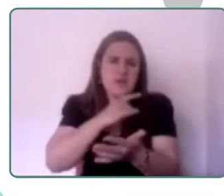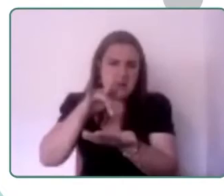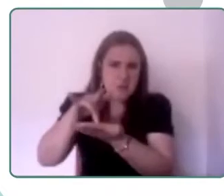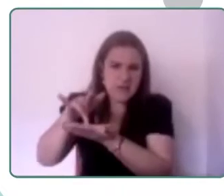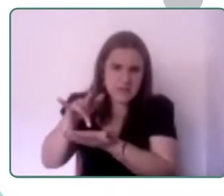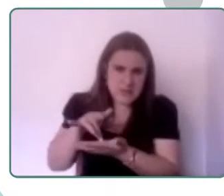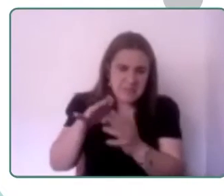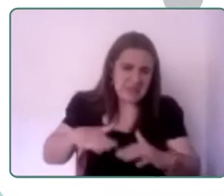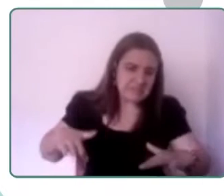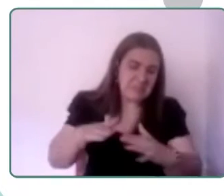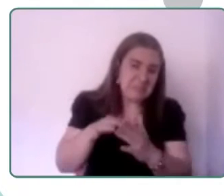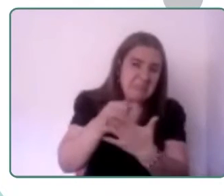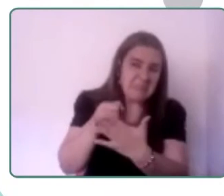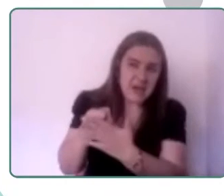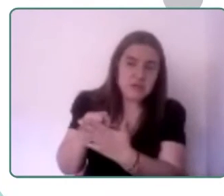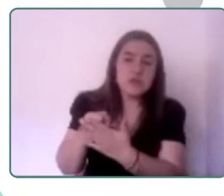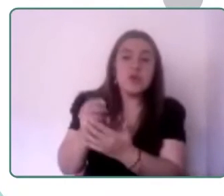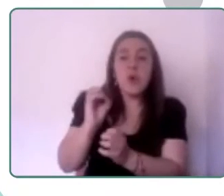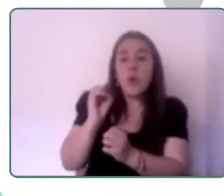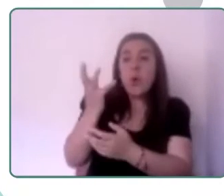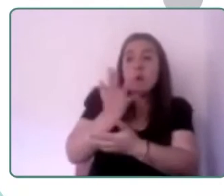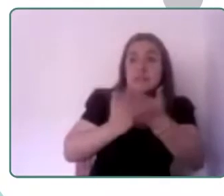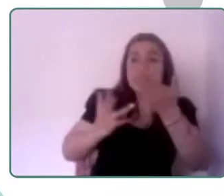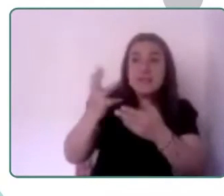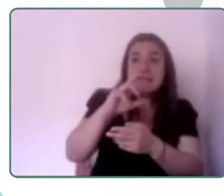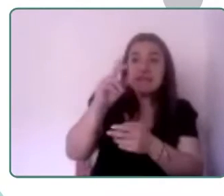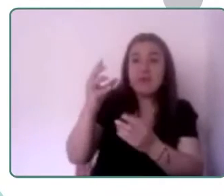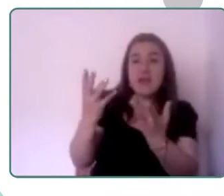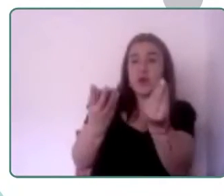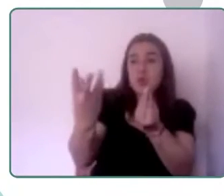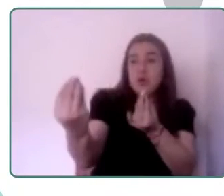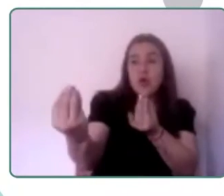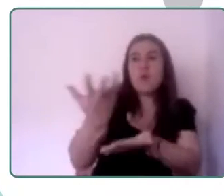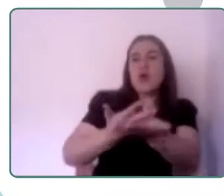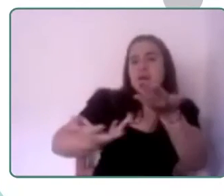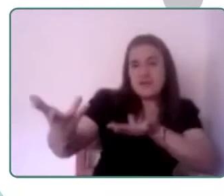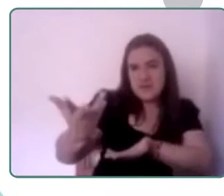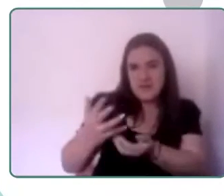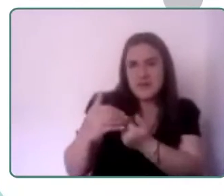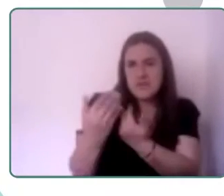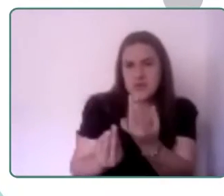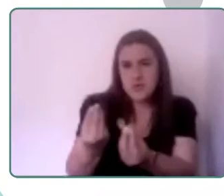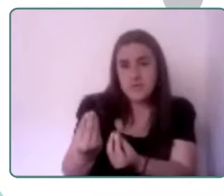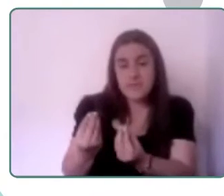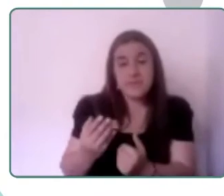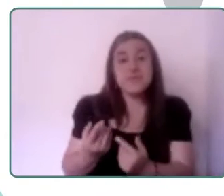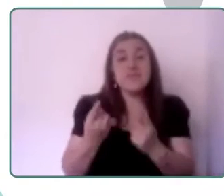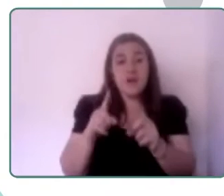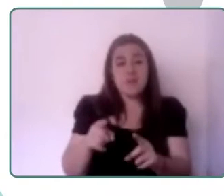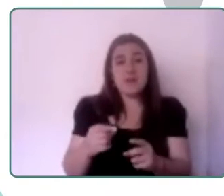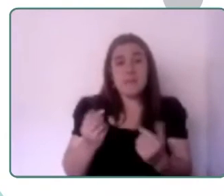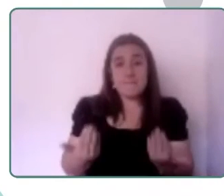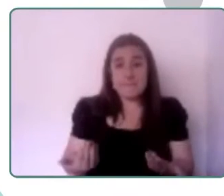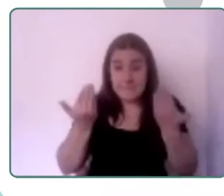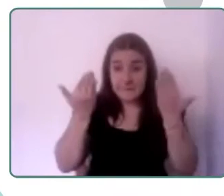los intercambios que realizan también con diferentes grupos, las ventajas que tiene la universidad en la formación